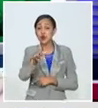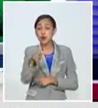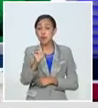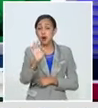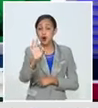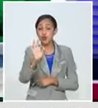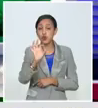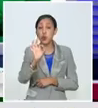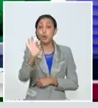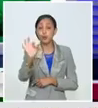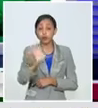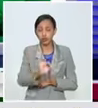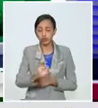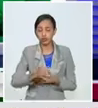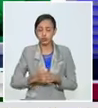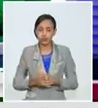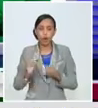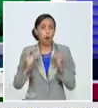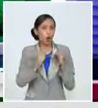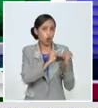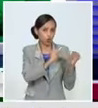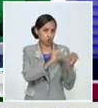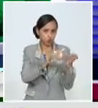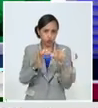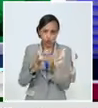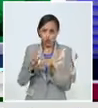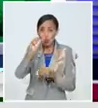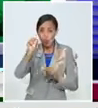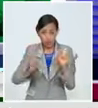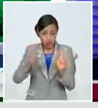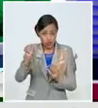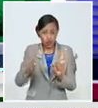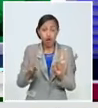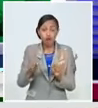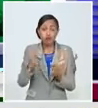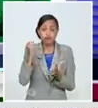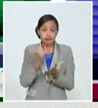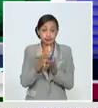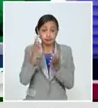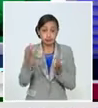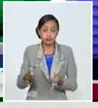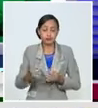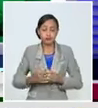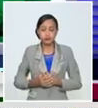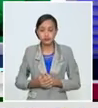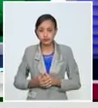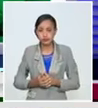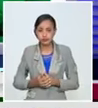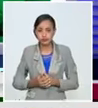95,8%, contactos de casos confirmados. En el acumulado, el